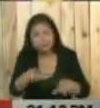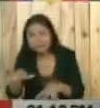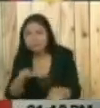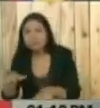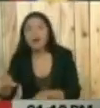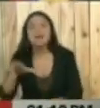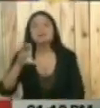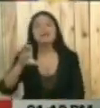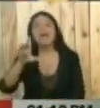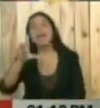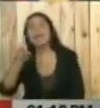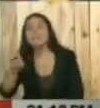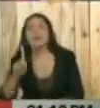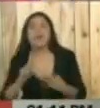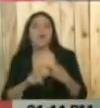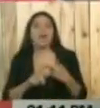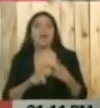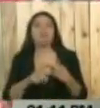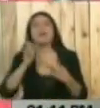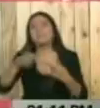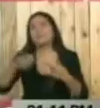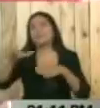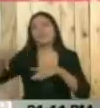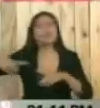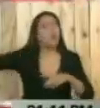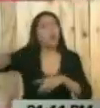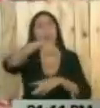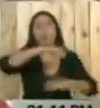LP, de los delegados.